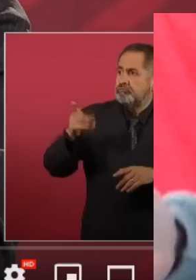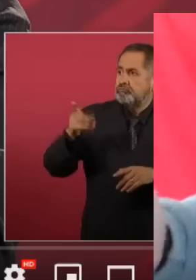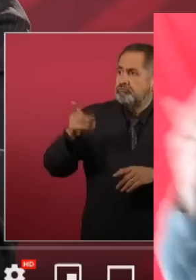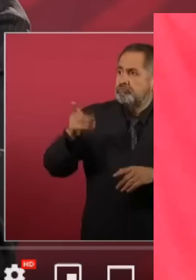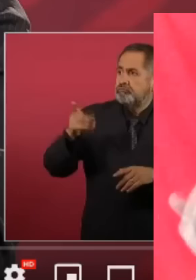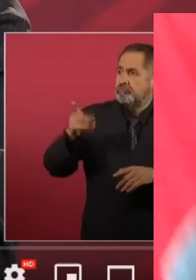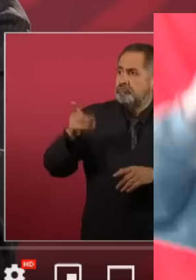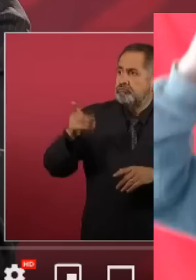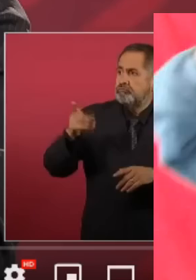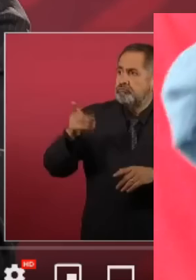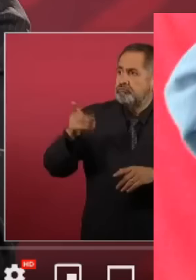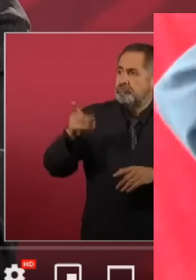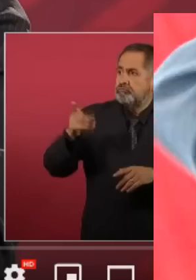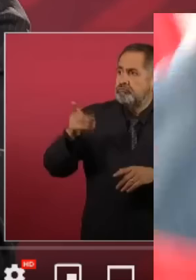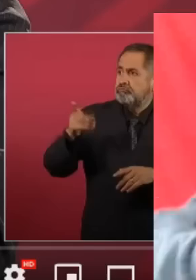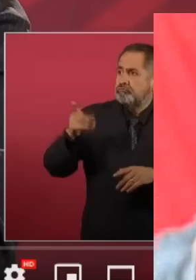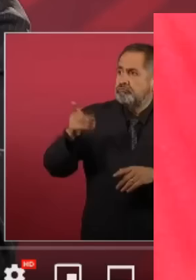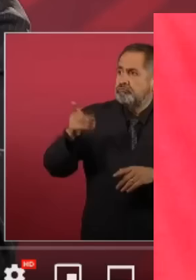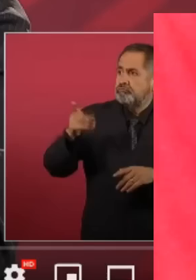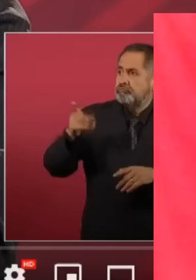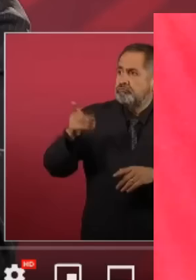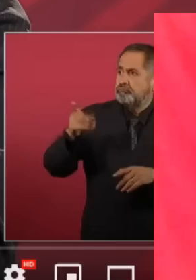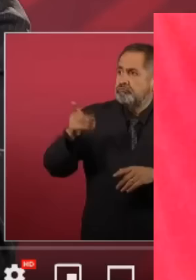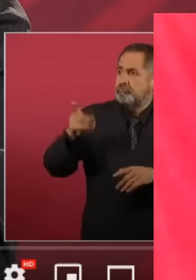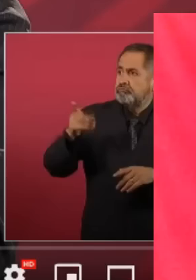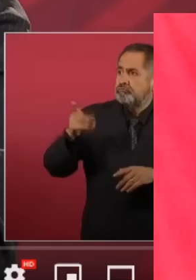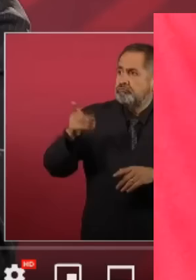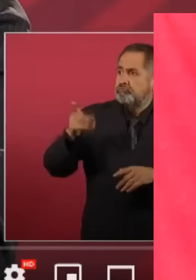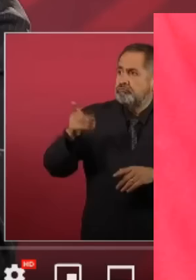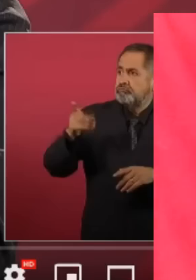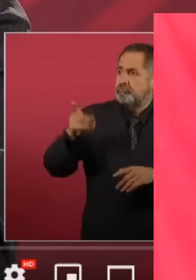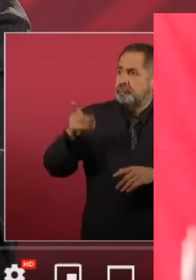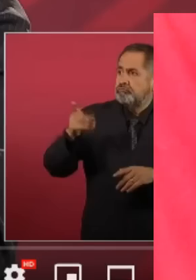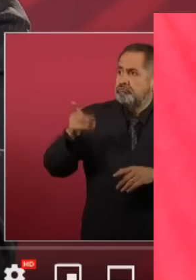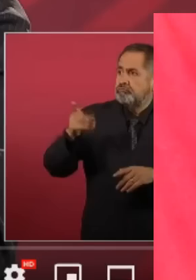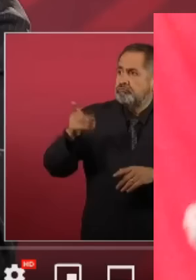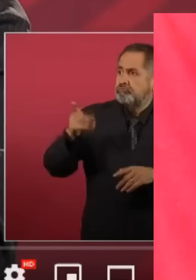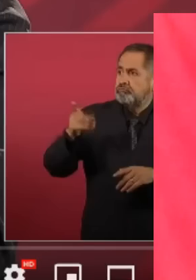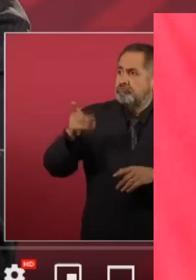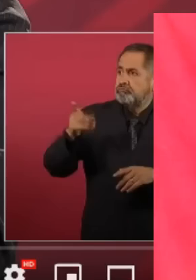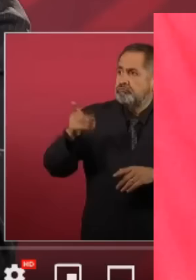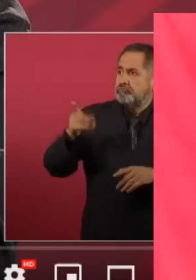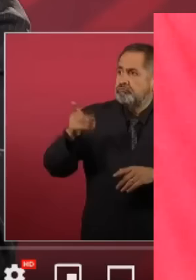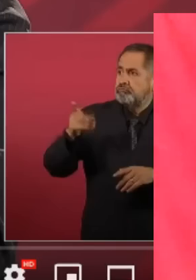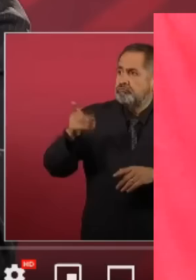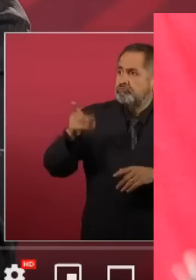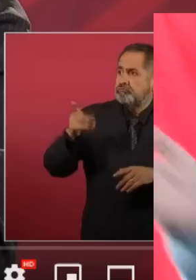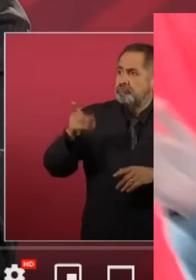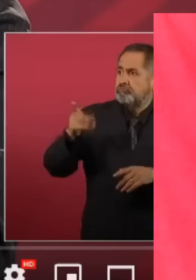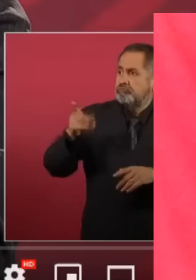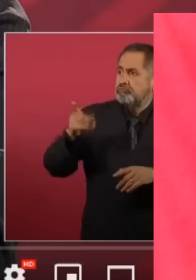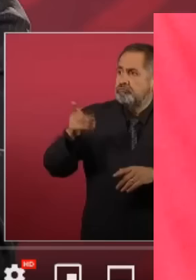tienen derecho no saben la cantidad de tiempo que me live no saben la cantidad de tiempo que he invertido ahí mi